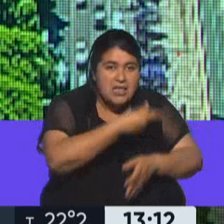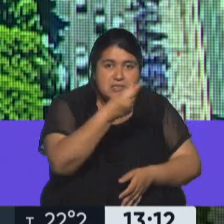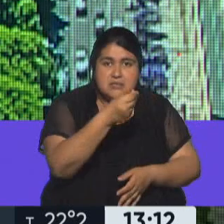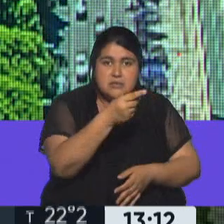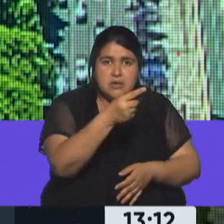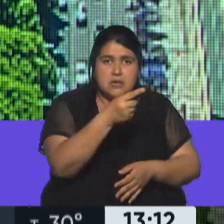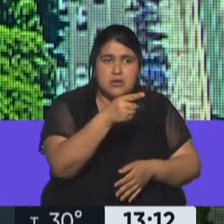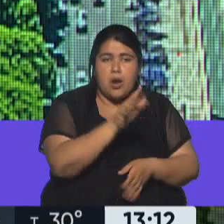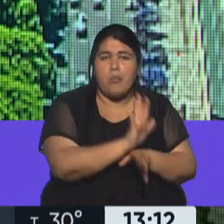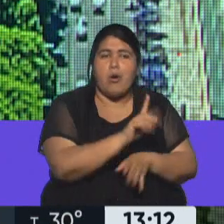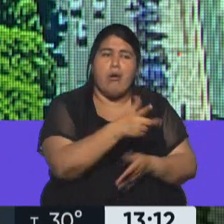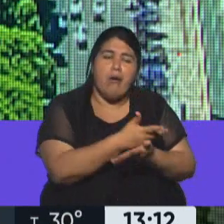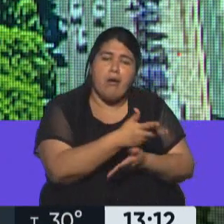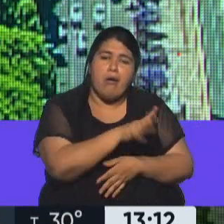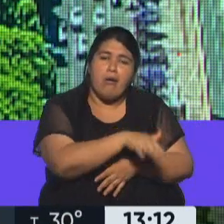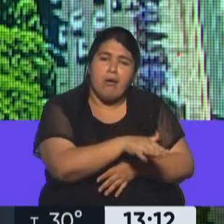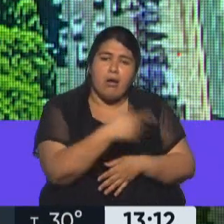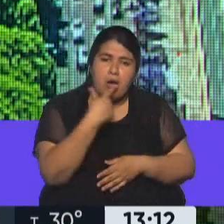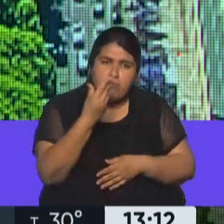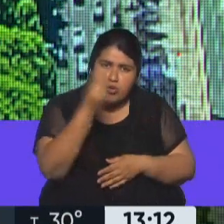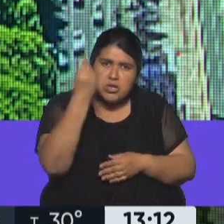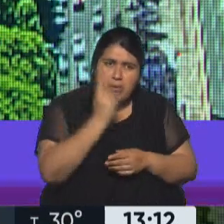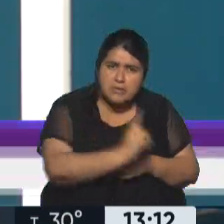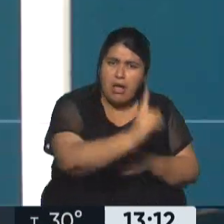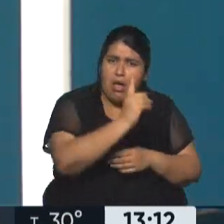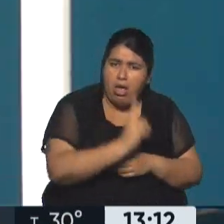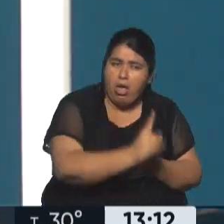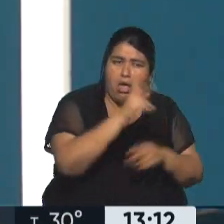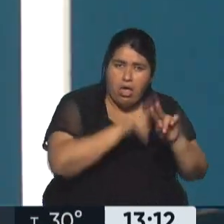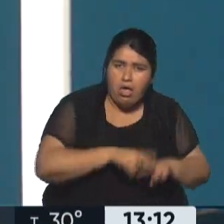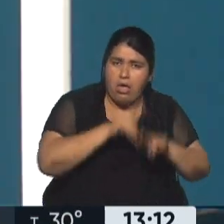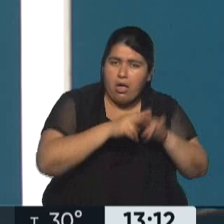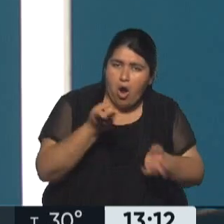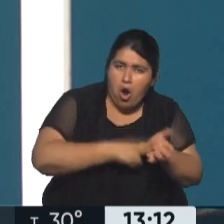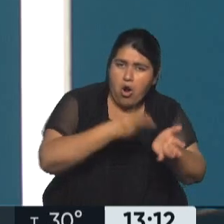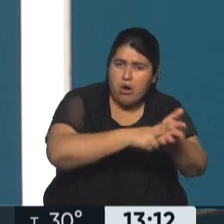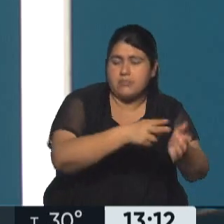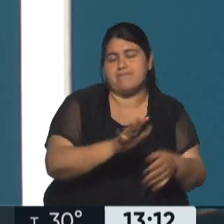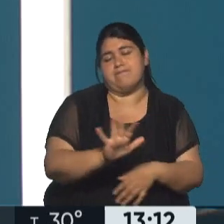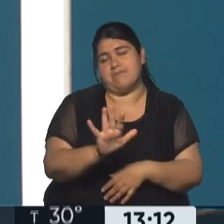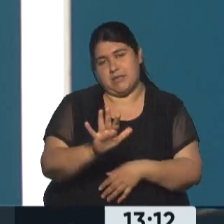una revisión, que no los hagan pasar tantas veces por lo mismo. Hay que estar muy atentos. Leila, te agradezco muchísimo. Gracias a vos.